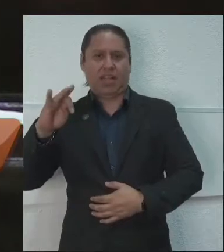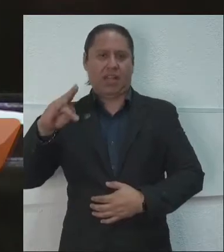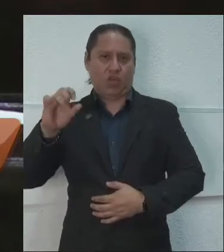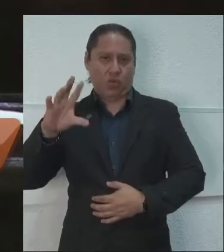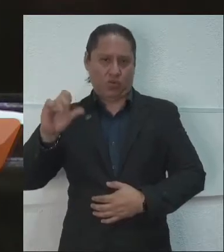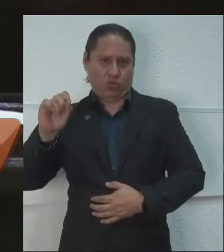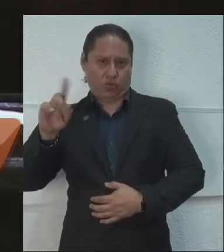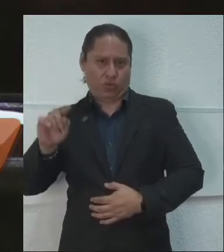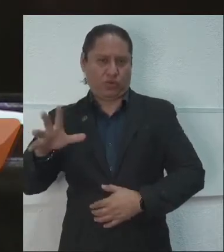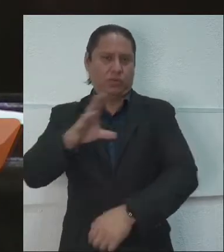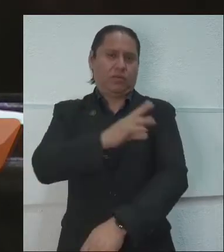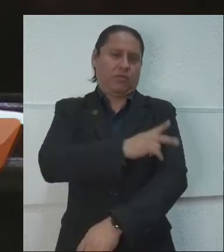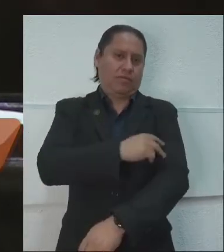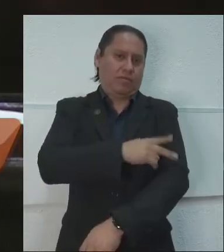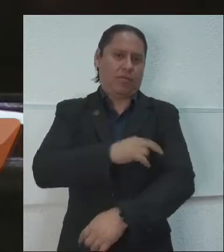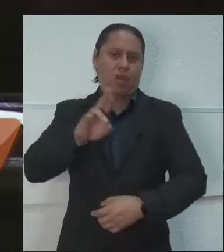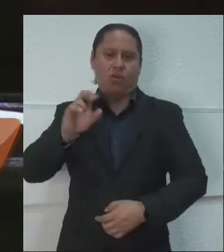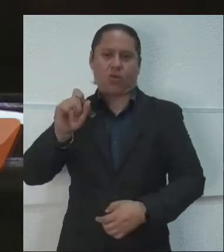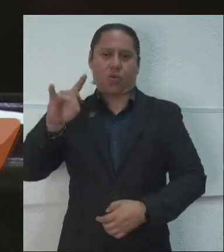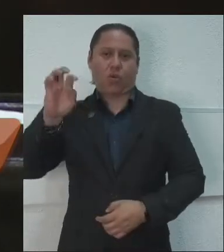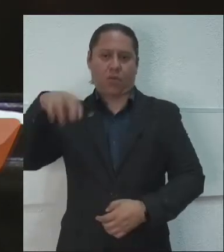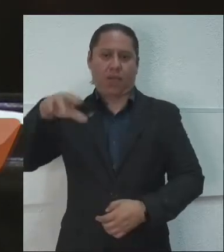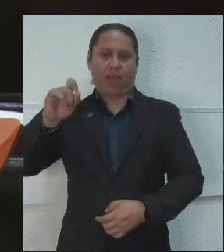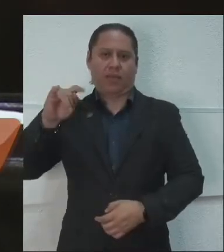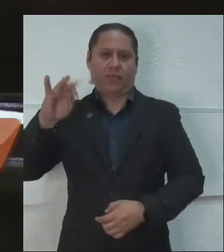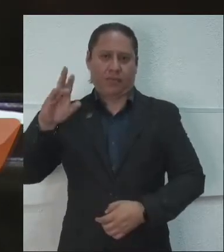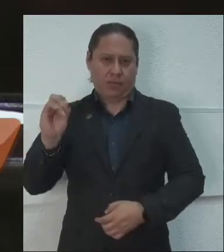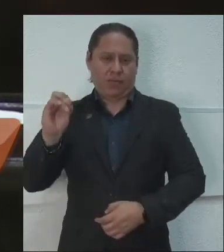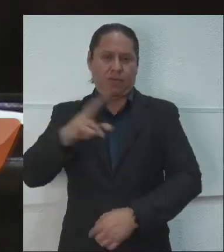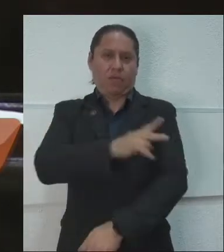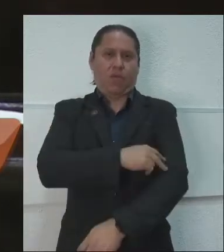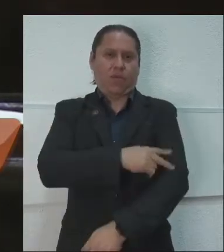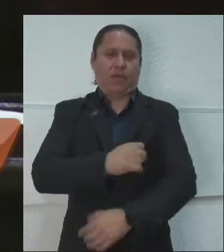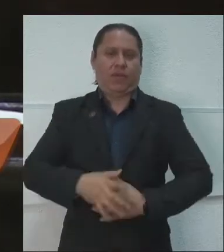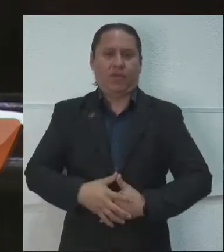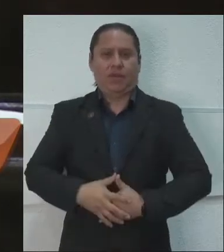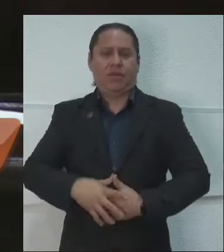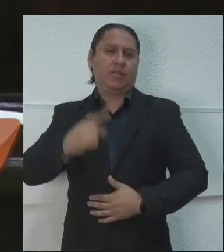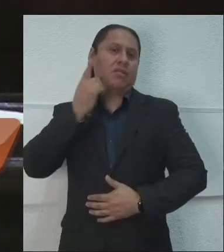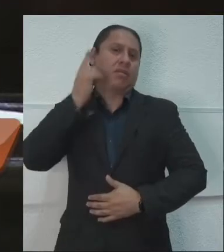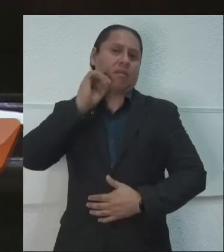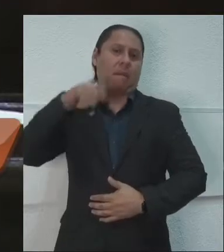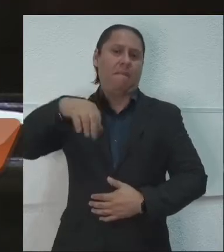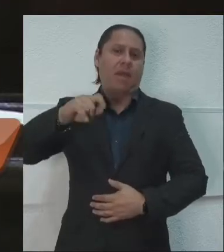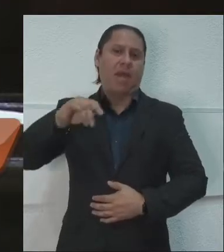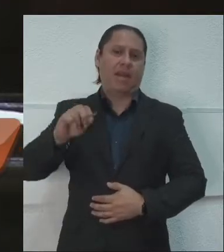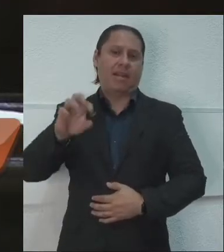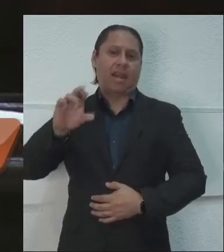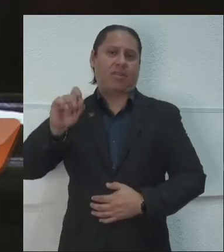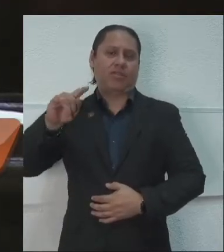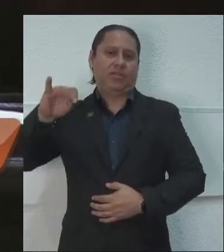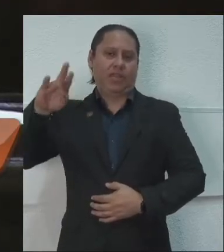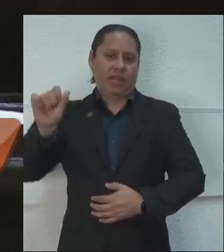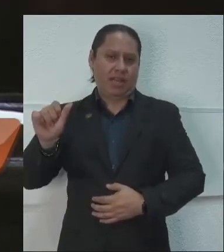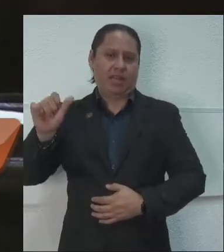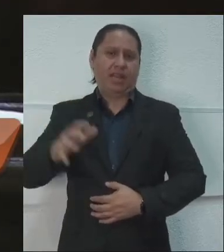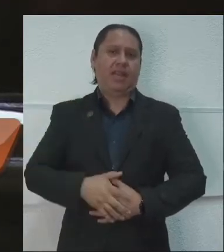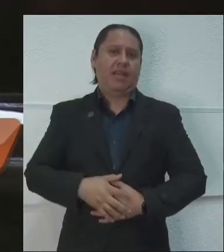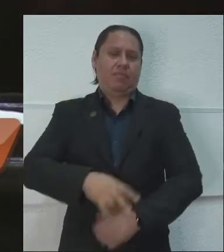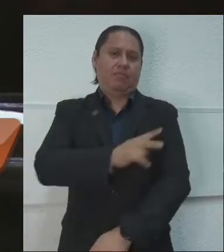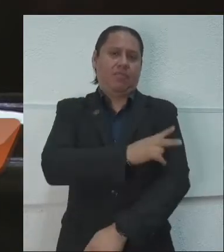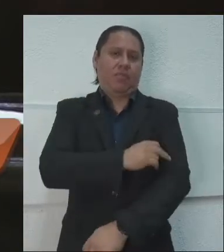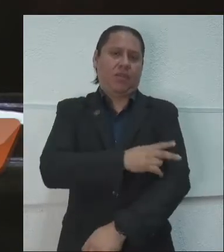vocal, diputado Rubén Antonio Suárez Esquinca, vocal, diputada María Roselia Jiménez Pérez,